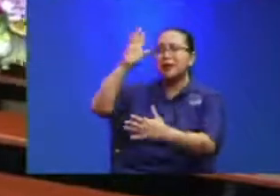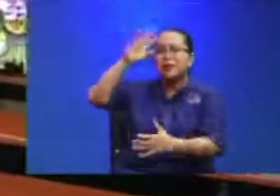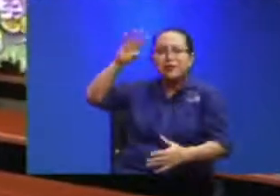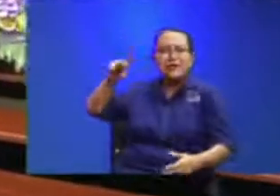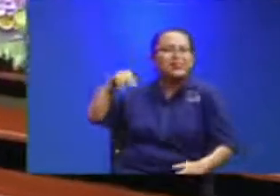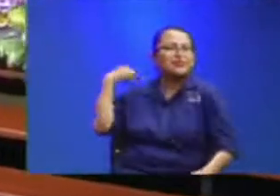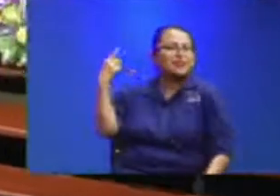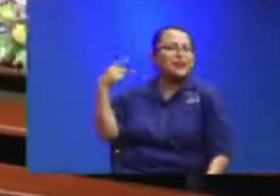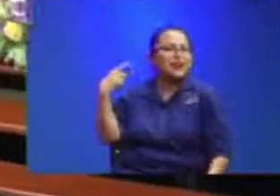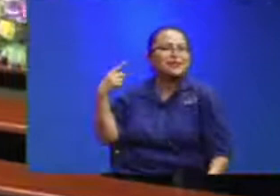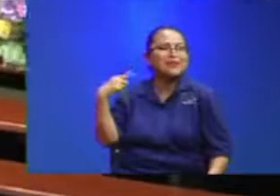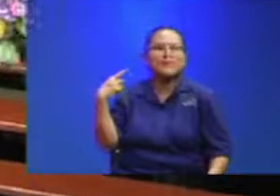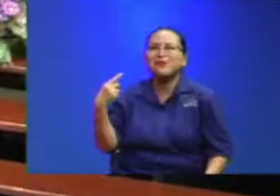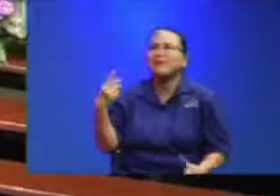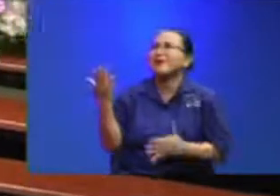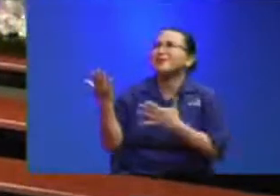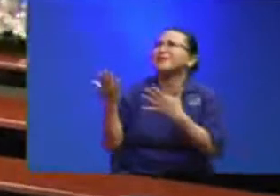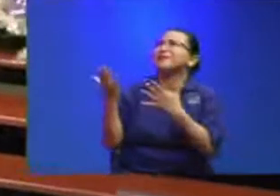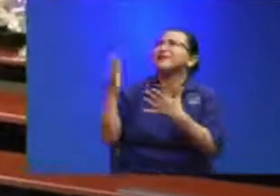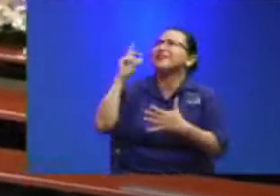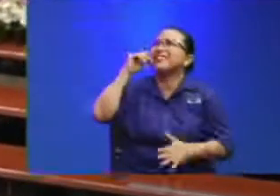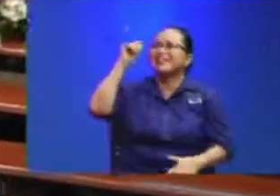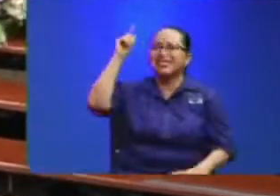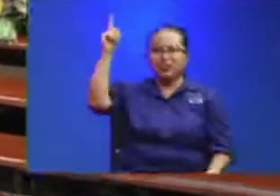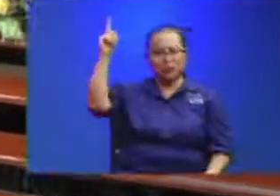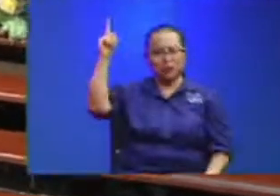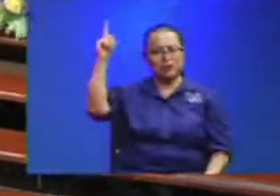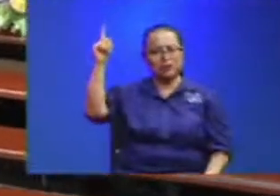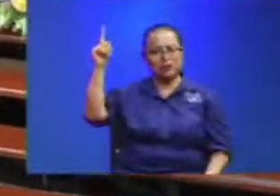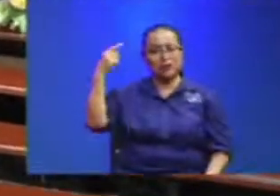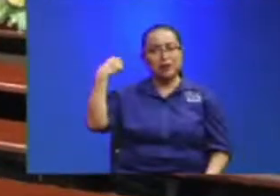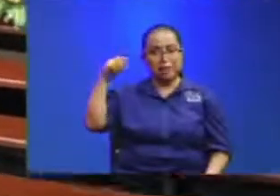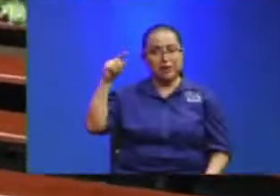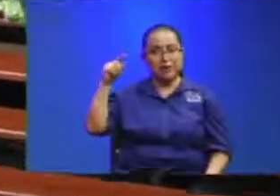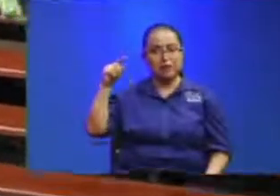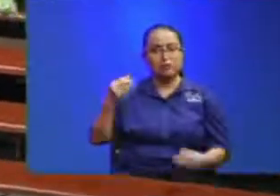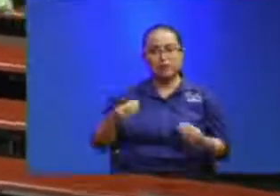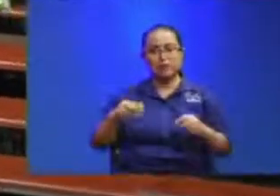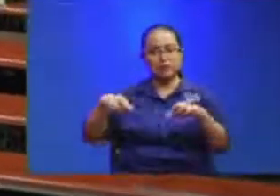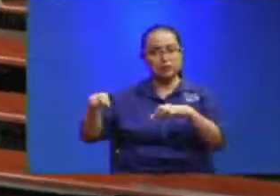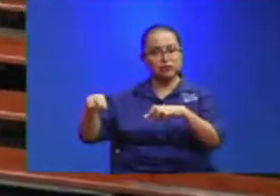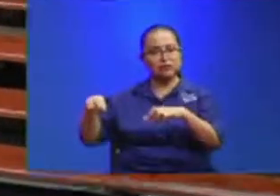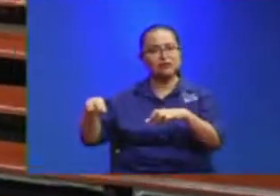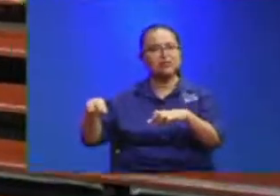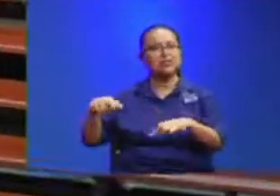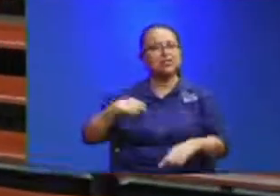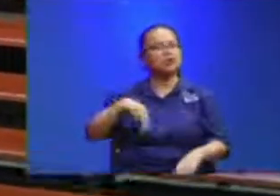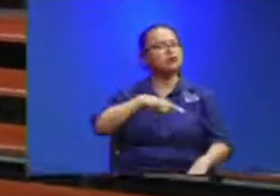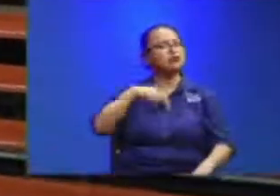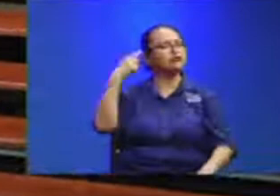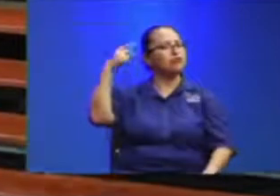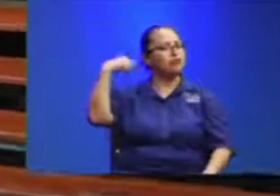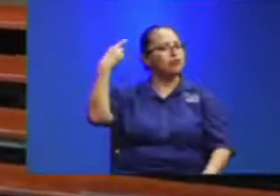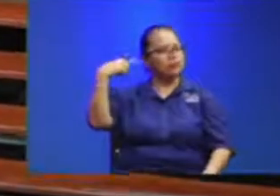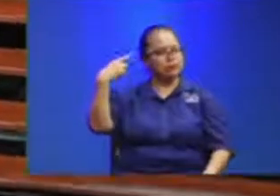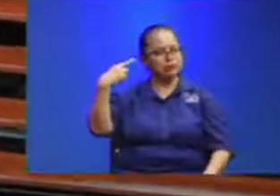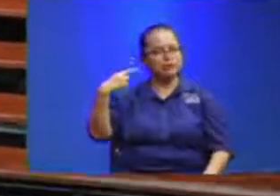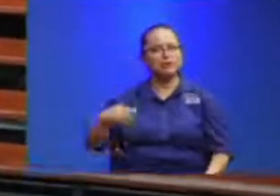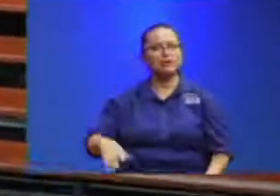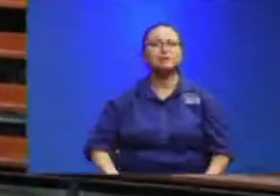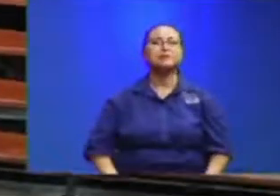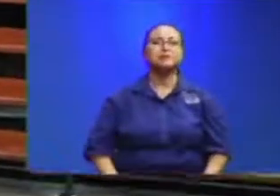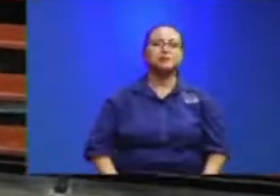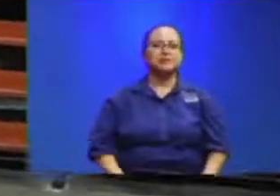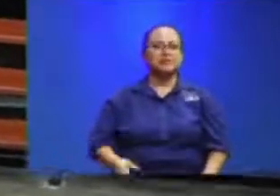ante el ante los ojos y la mente humana es una locura alguien está viendo bien y